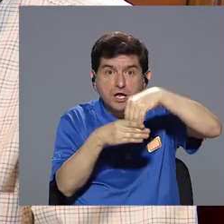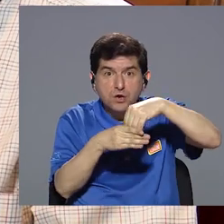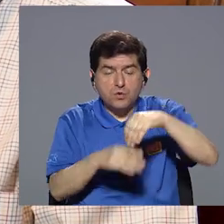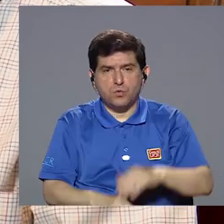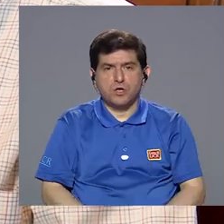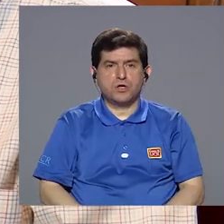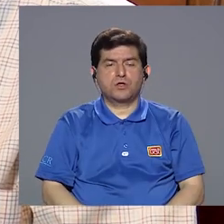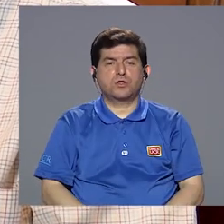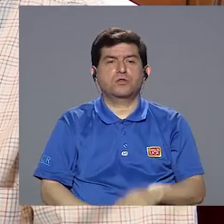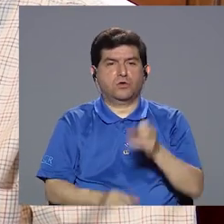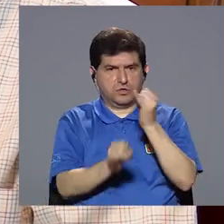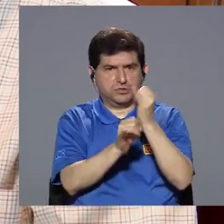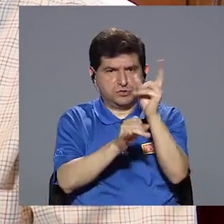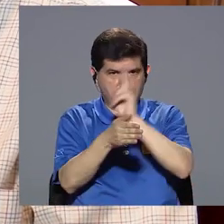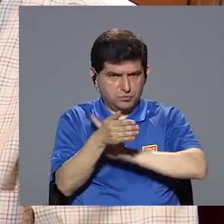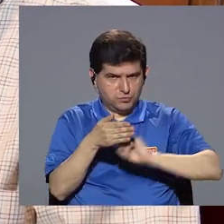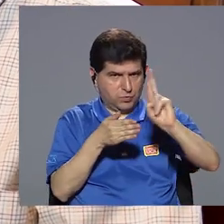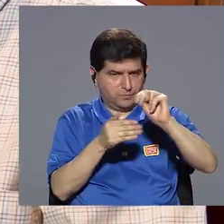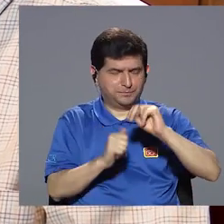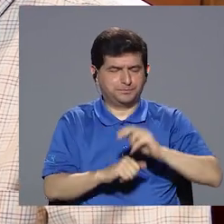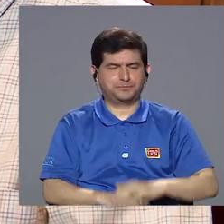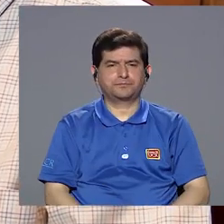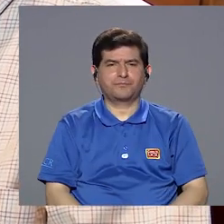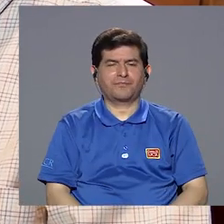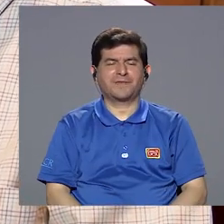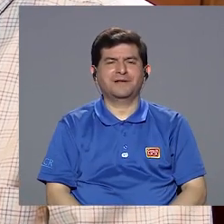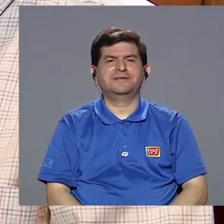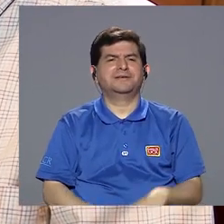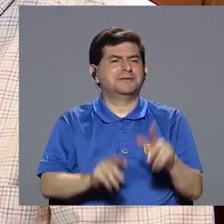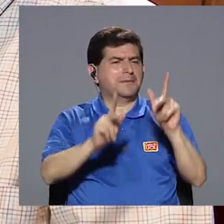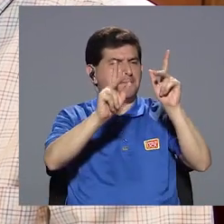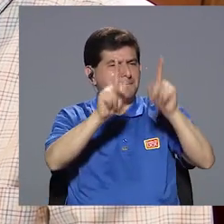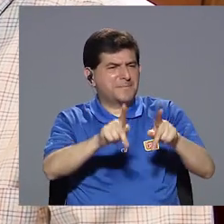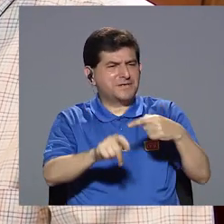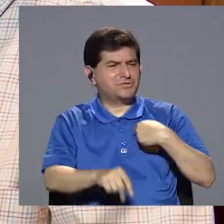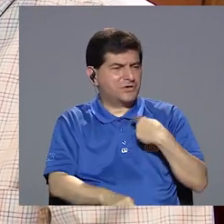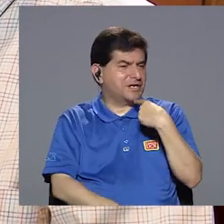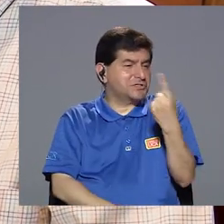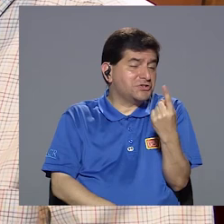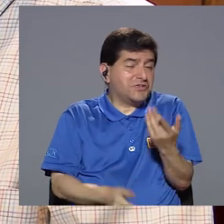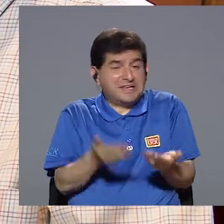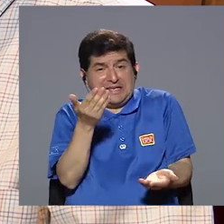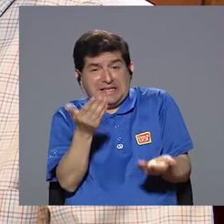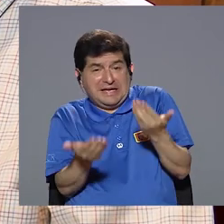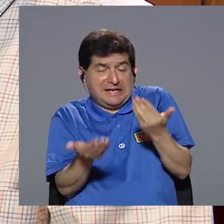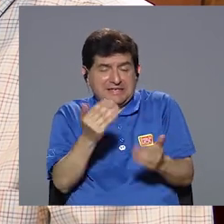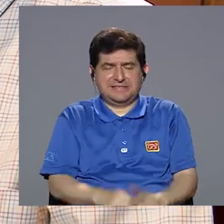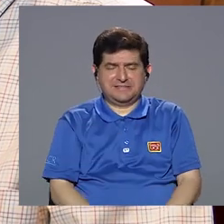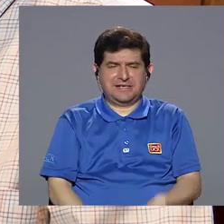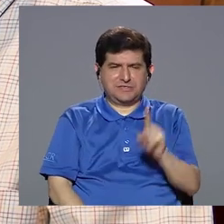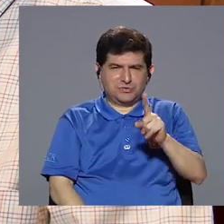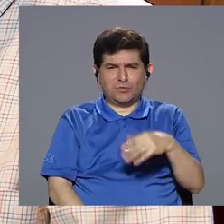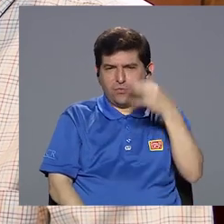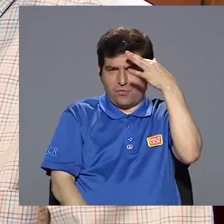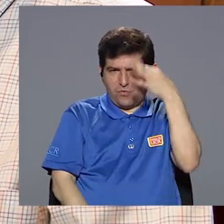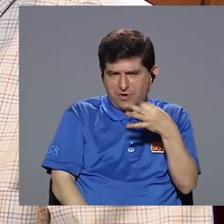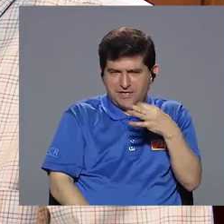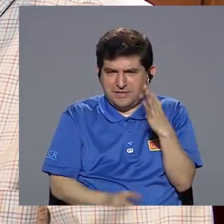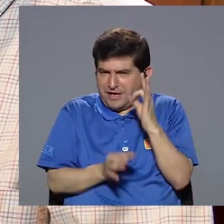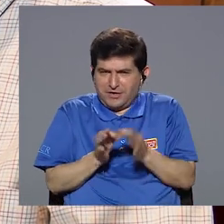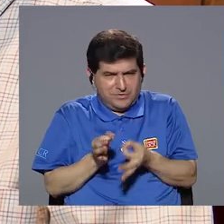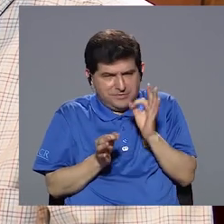incluyendo instancias universitarias las personas diría yo y quizá sea una afirmación